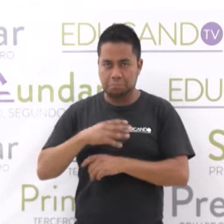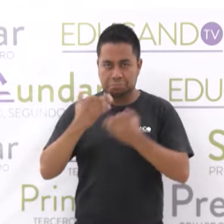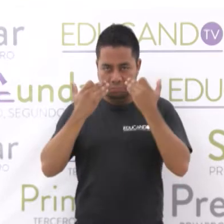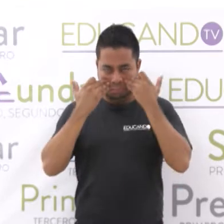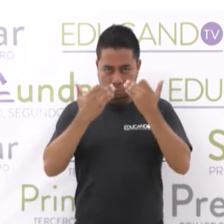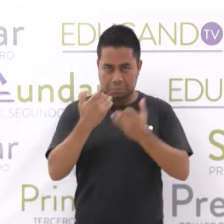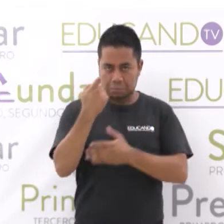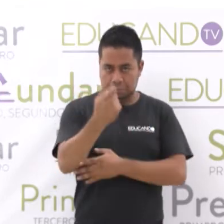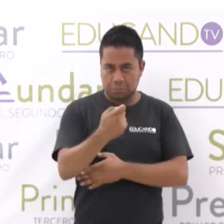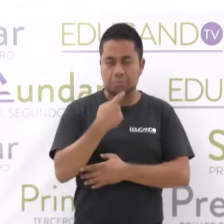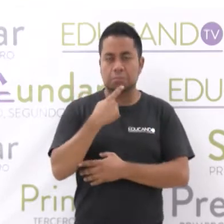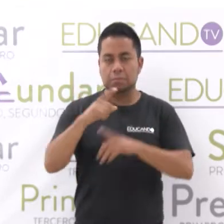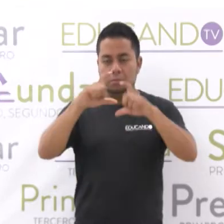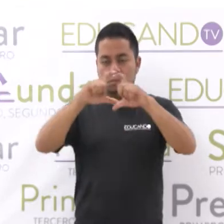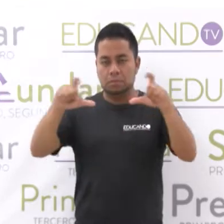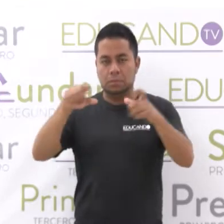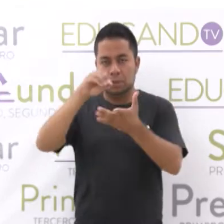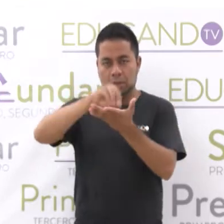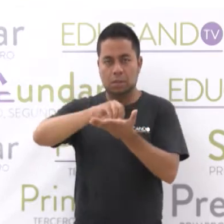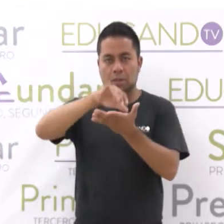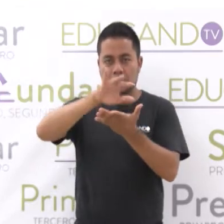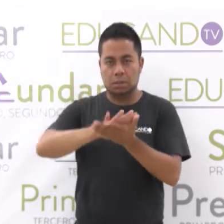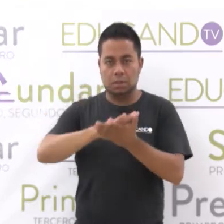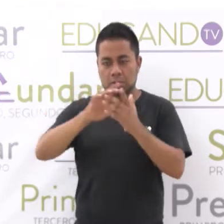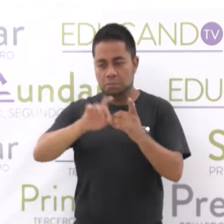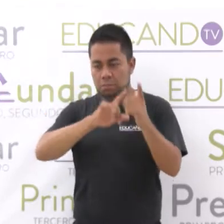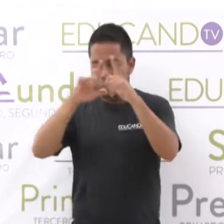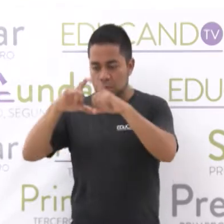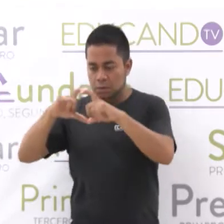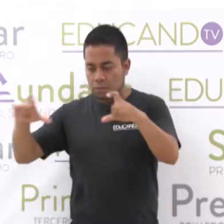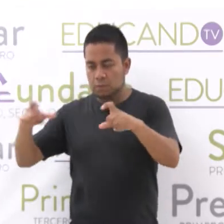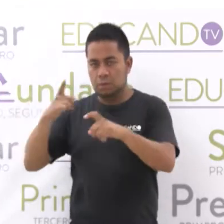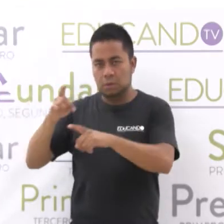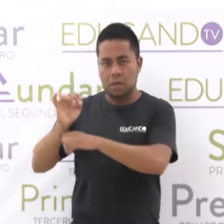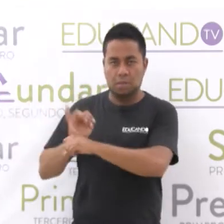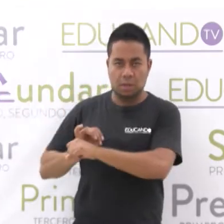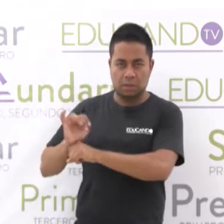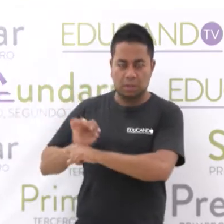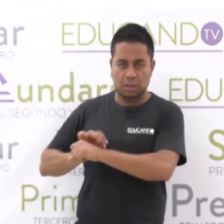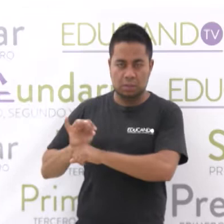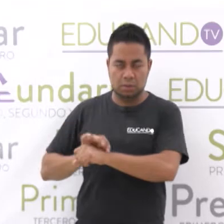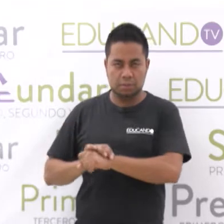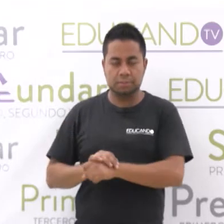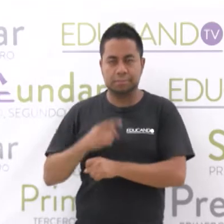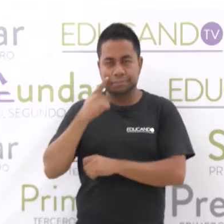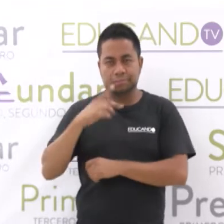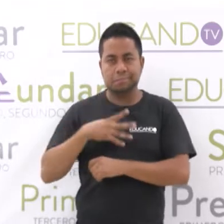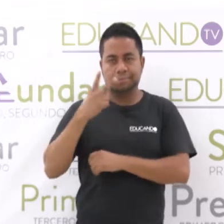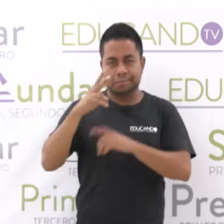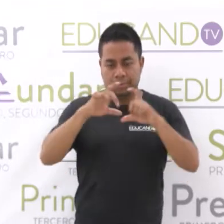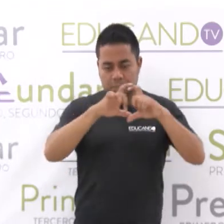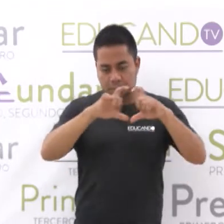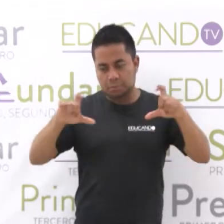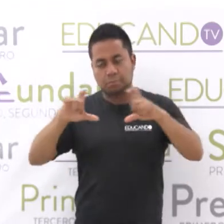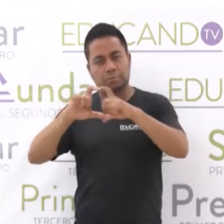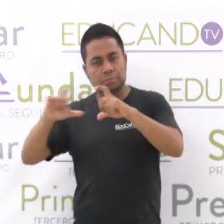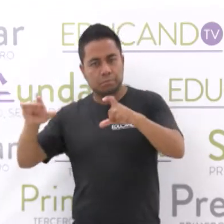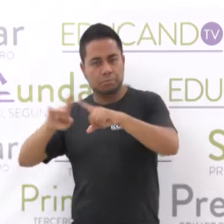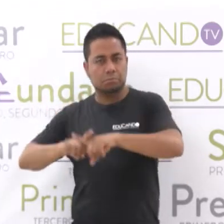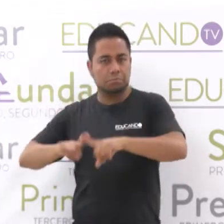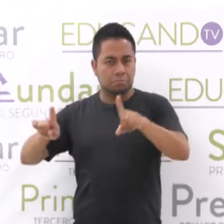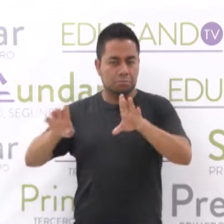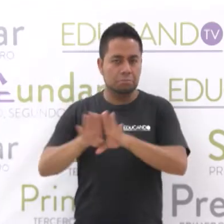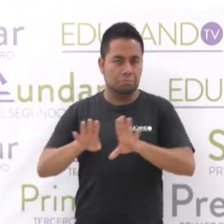videográficas, de información electrónica y catalográficas. Y más abajo, las